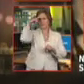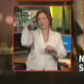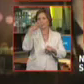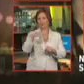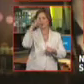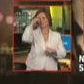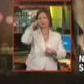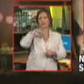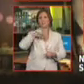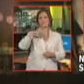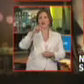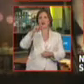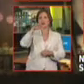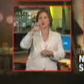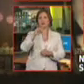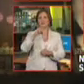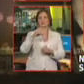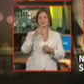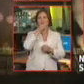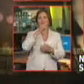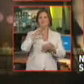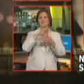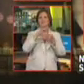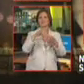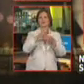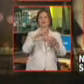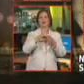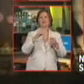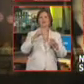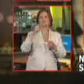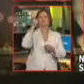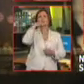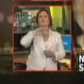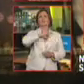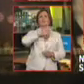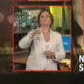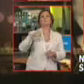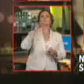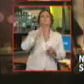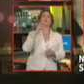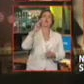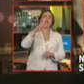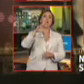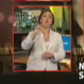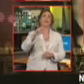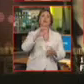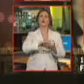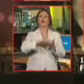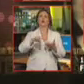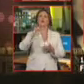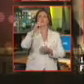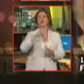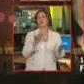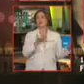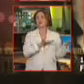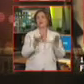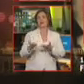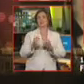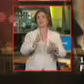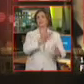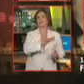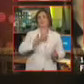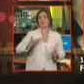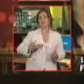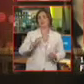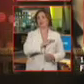Moctezuma adelante qué tal ahorita muy buenas tardes el alcalde con licencia de Ixtapaluca Estado de México Mario